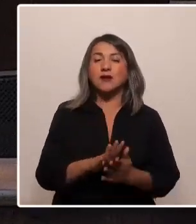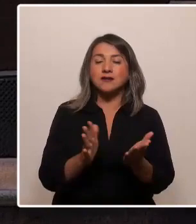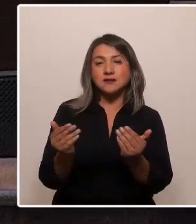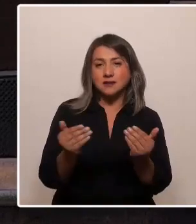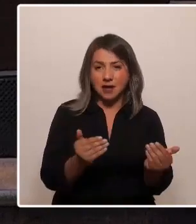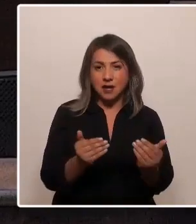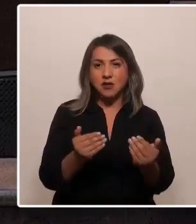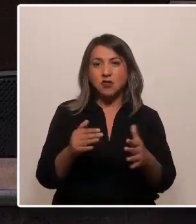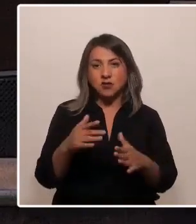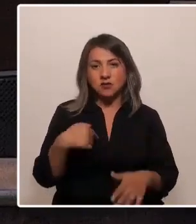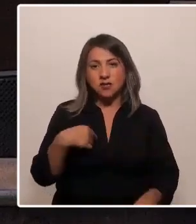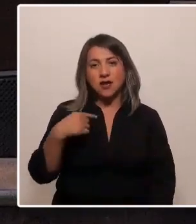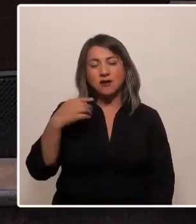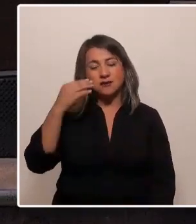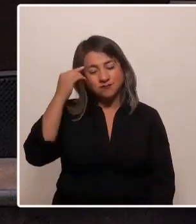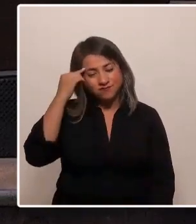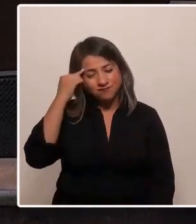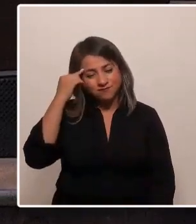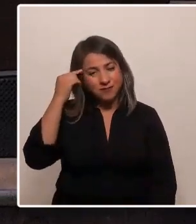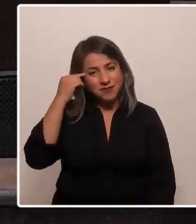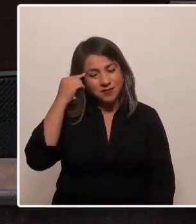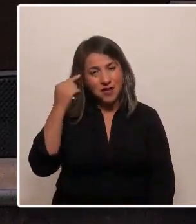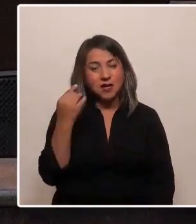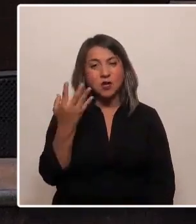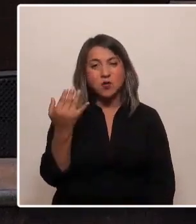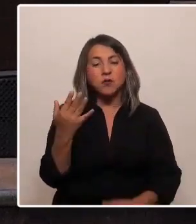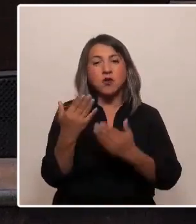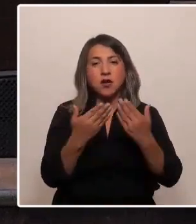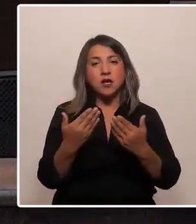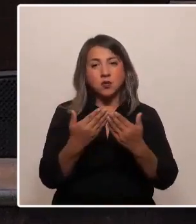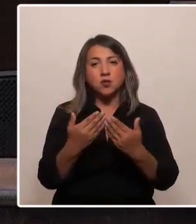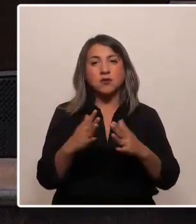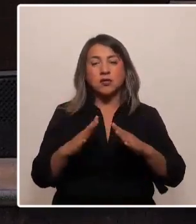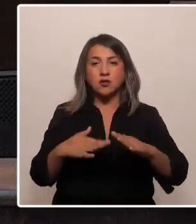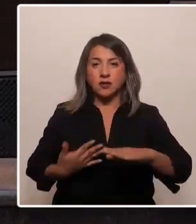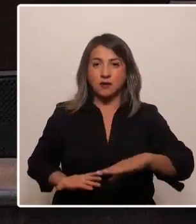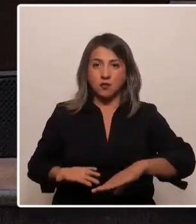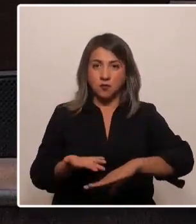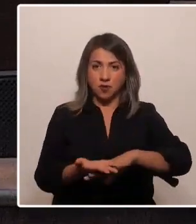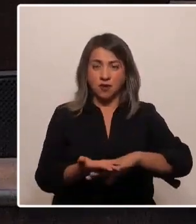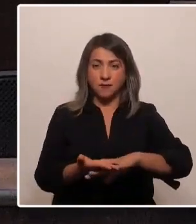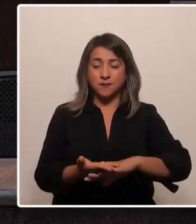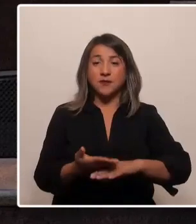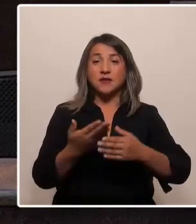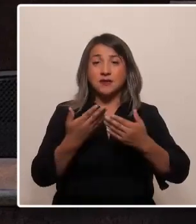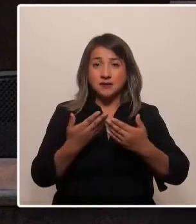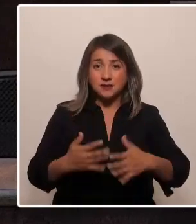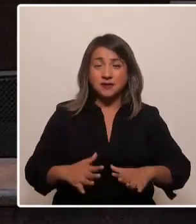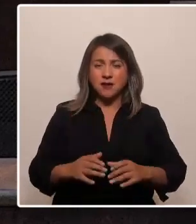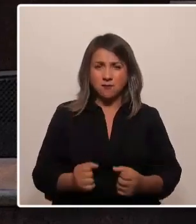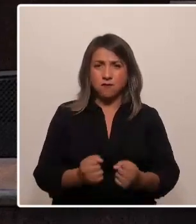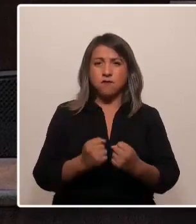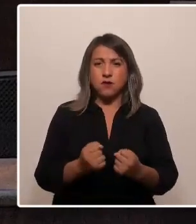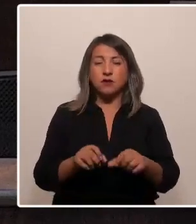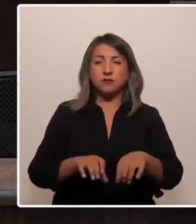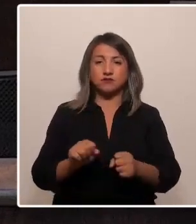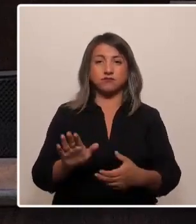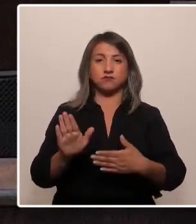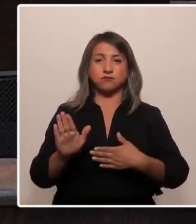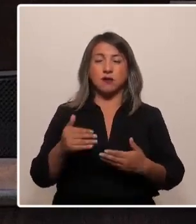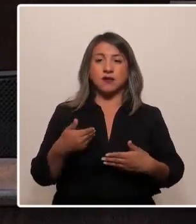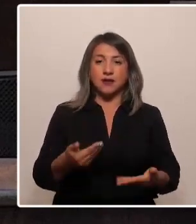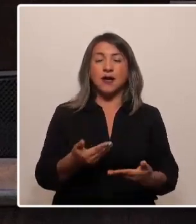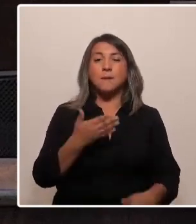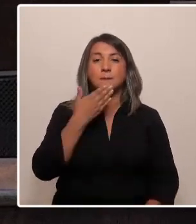ponerle cabeza, técnica, número y estudios a lo que se propone. Estamos fuertemente comprometidos con entregar